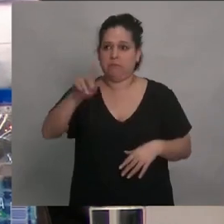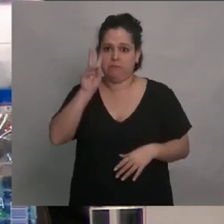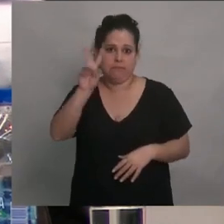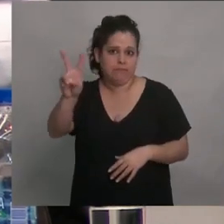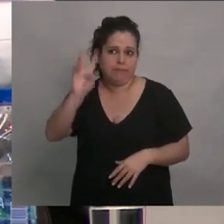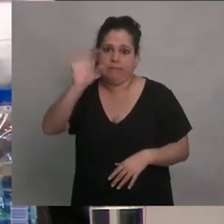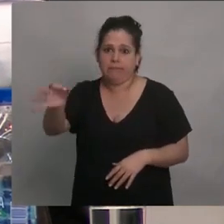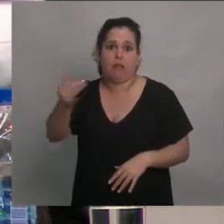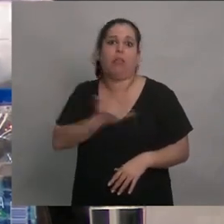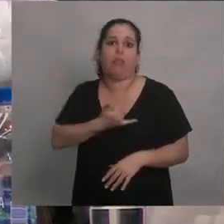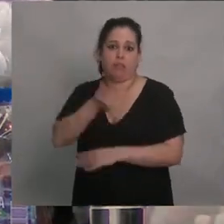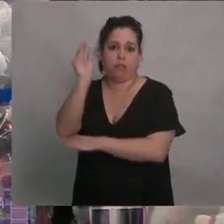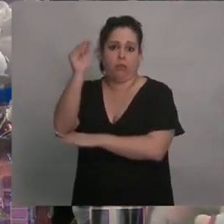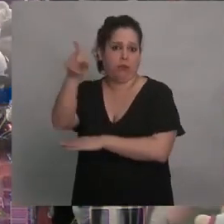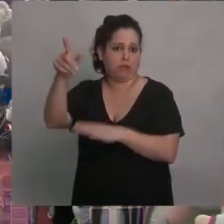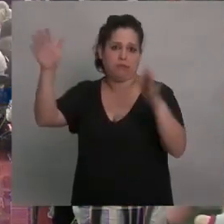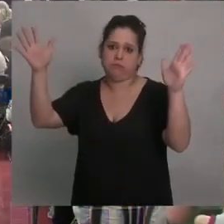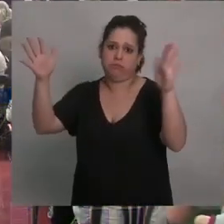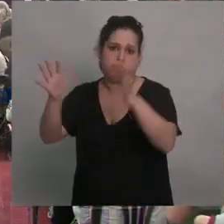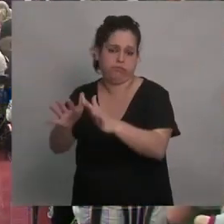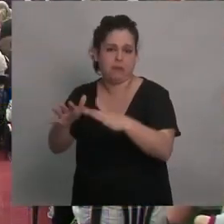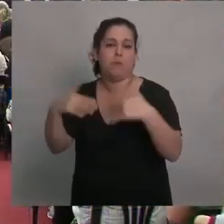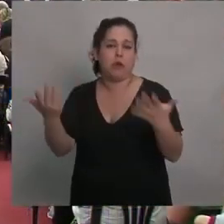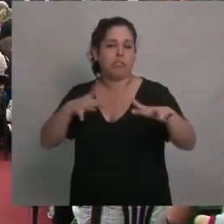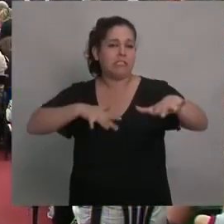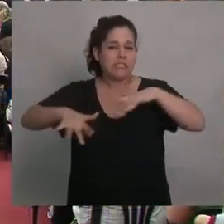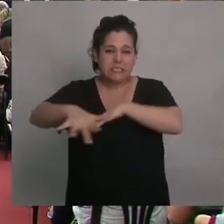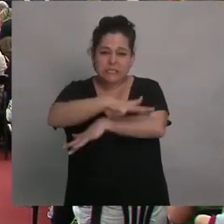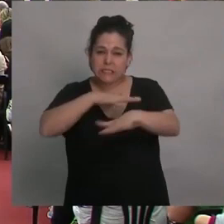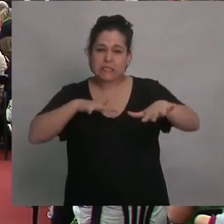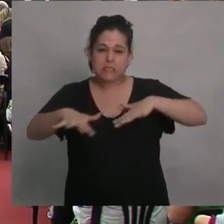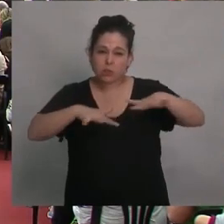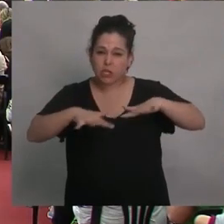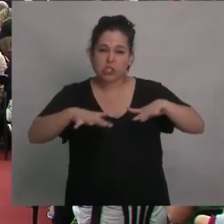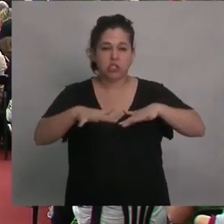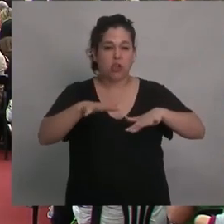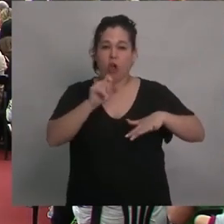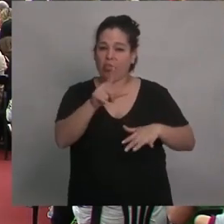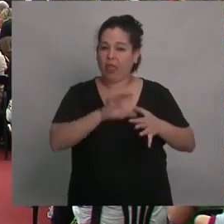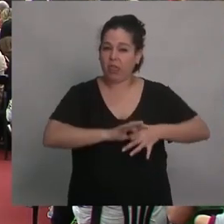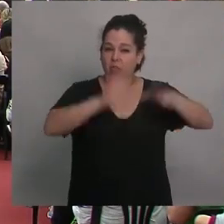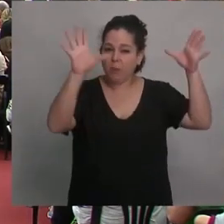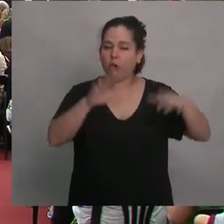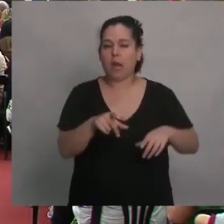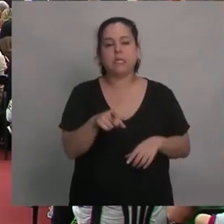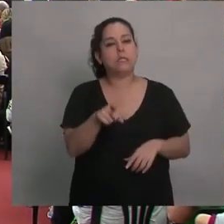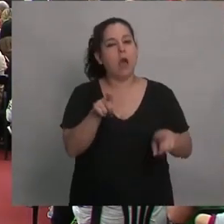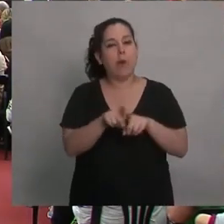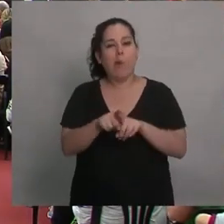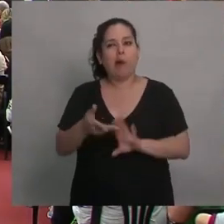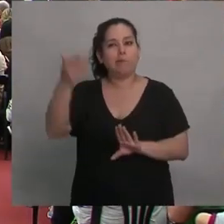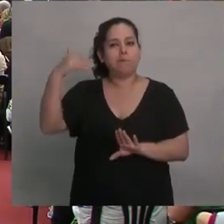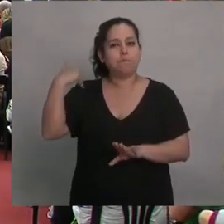¿no? Ahora, entonces, la crisis de la democracia ya no es solamente de baja intensidad, como nos